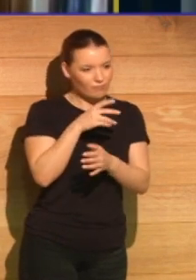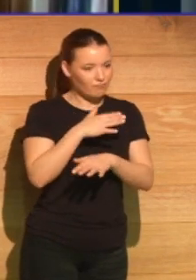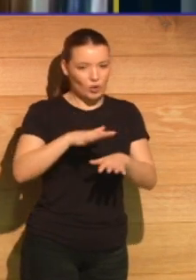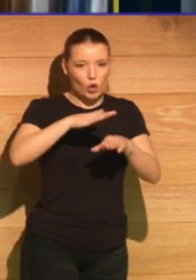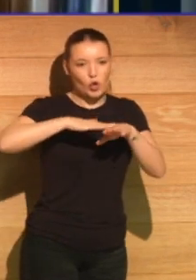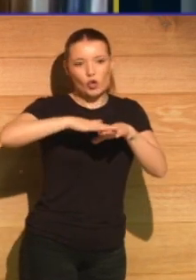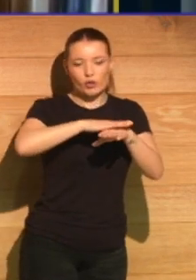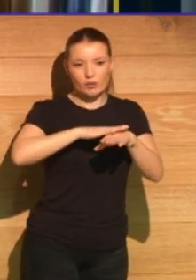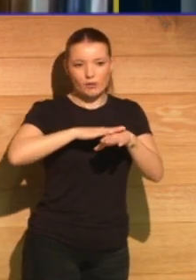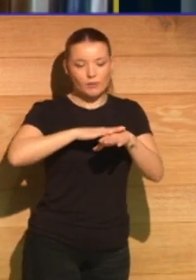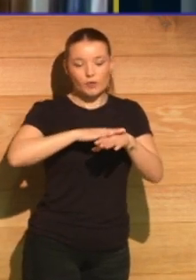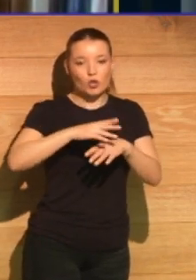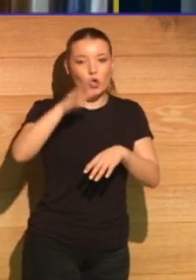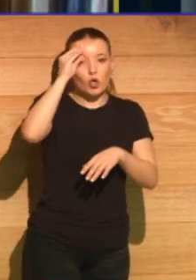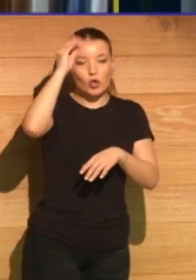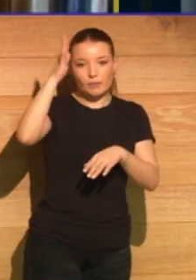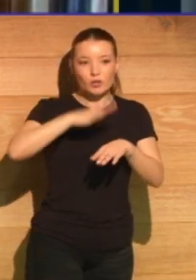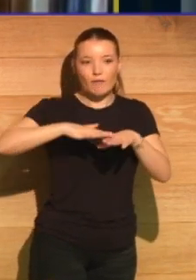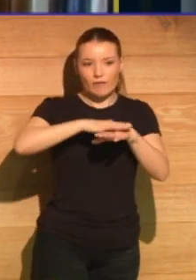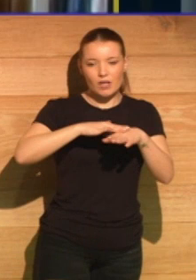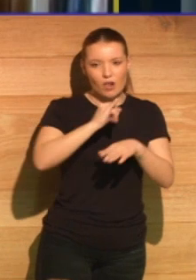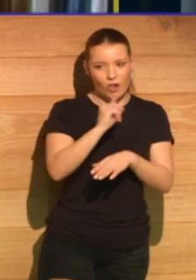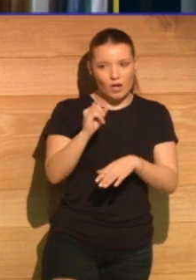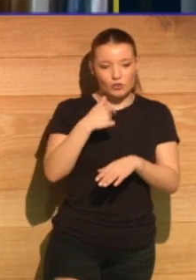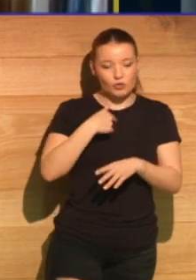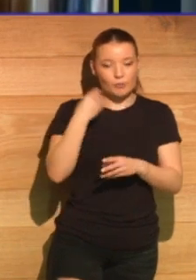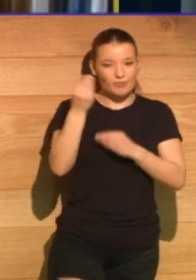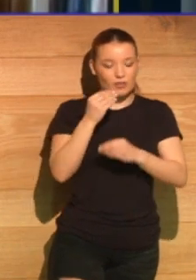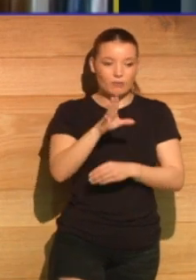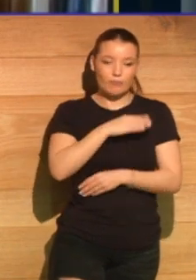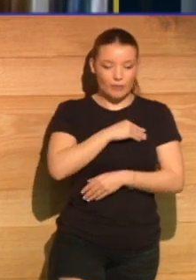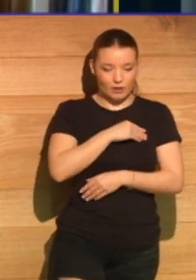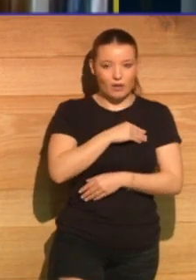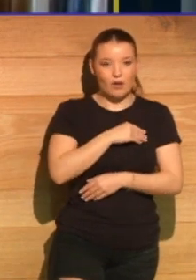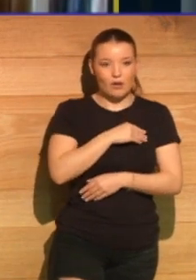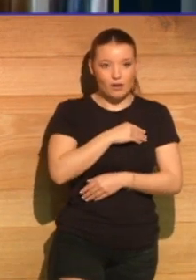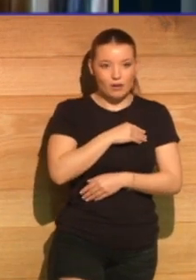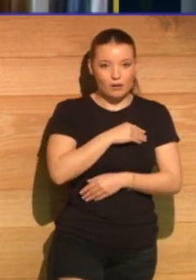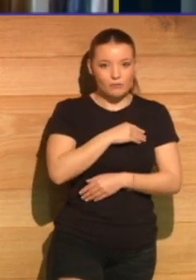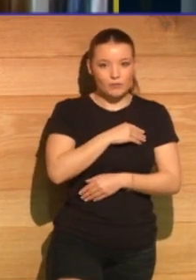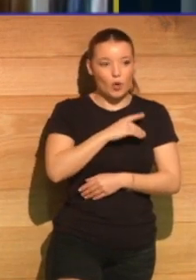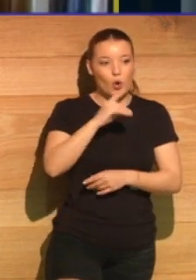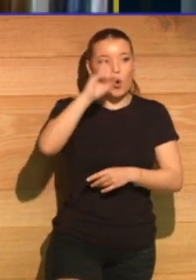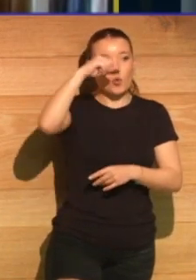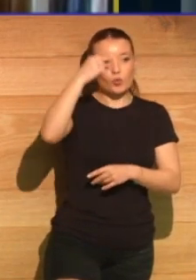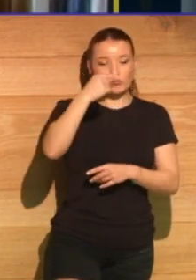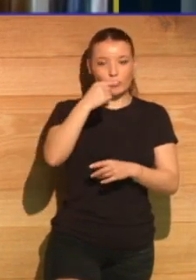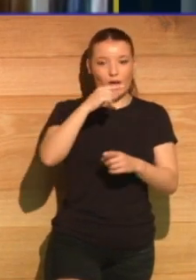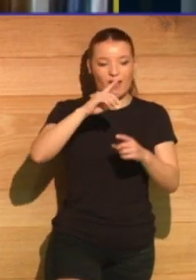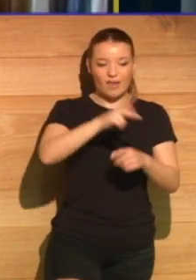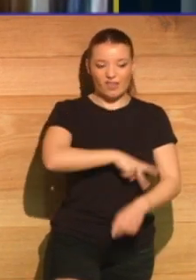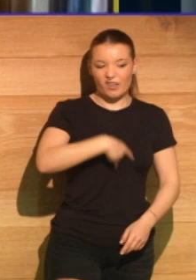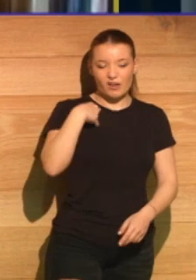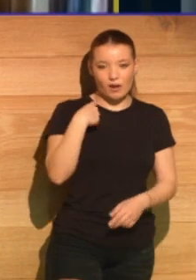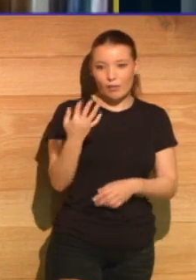entonces me parece una pena y autojustificarse, no tener una cierta cultura general de que eres